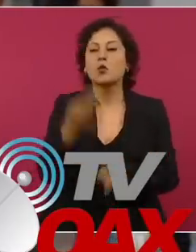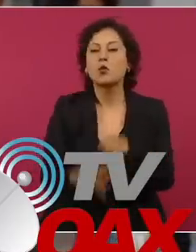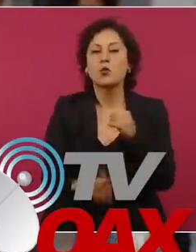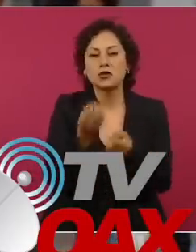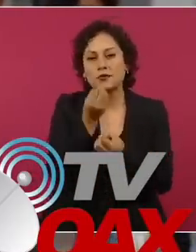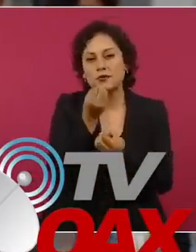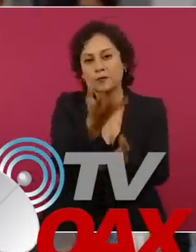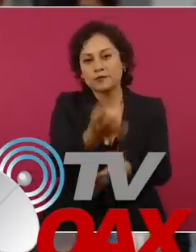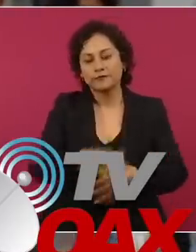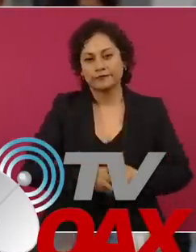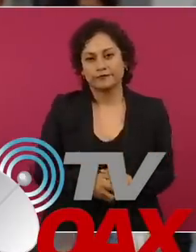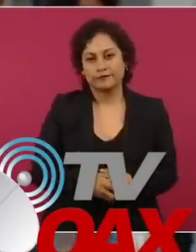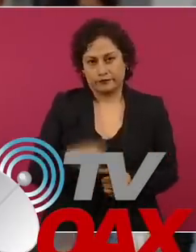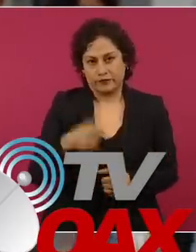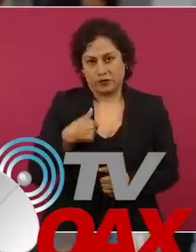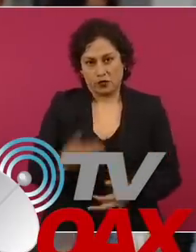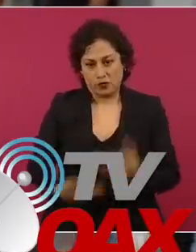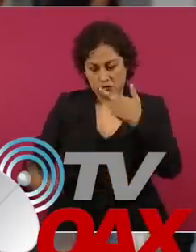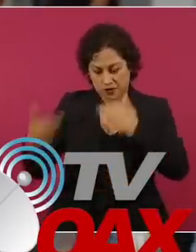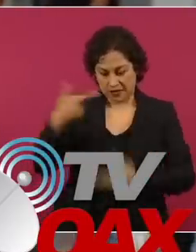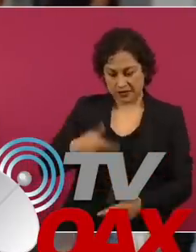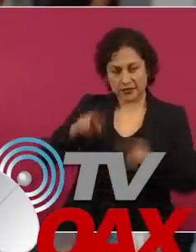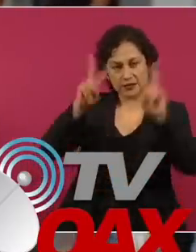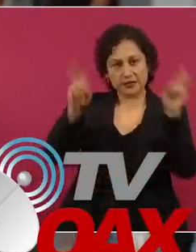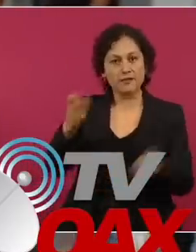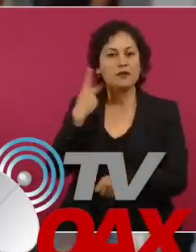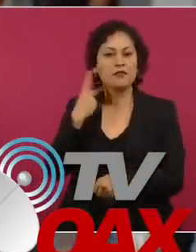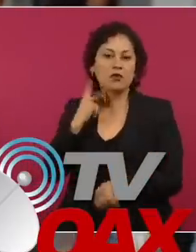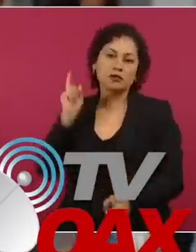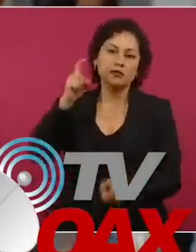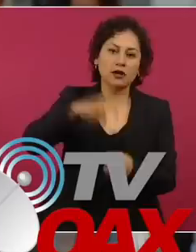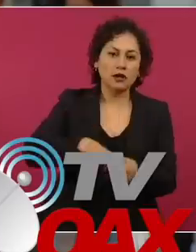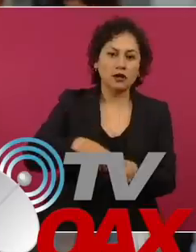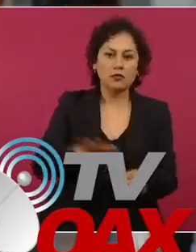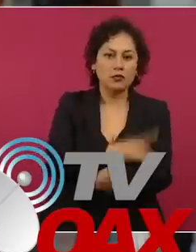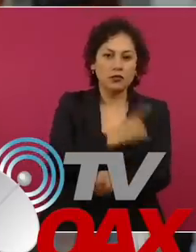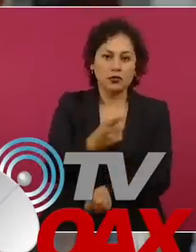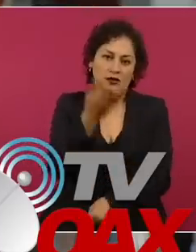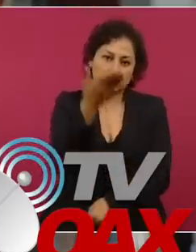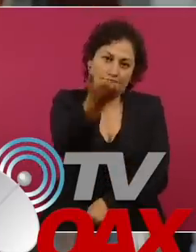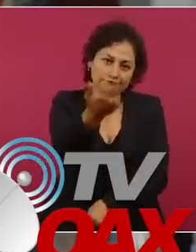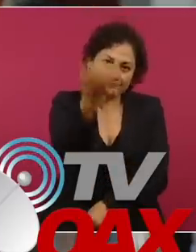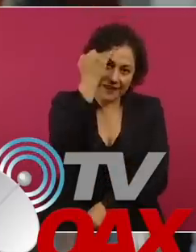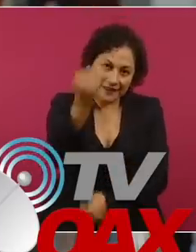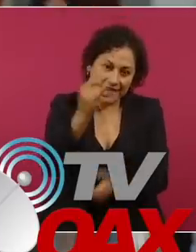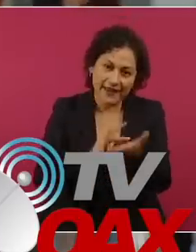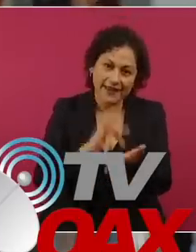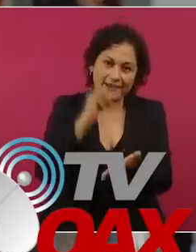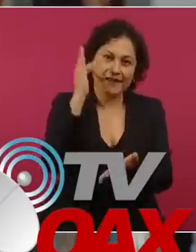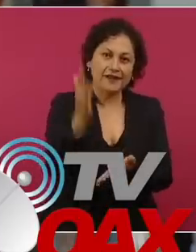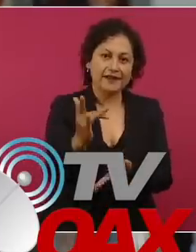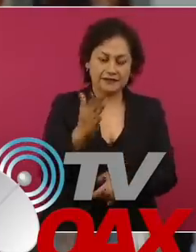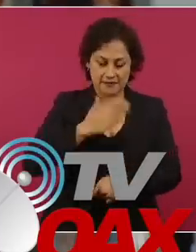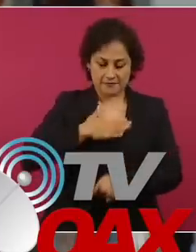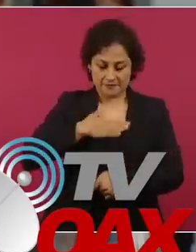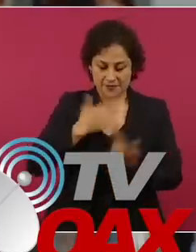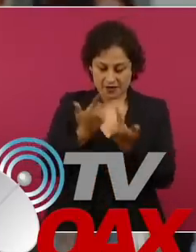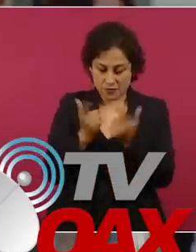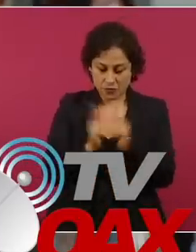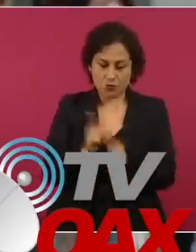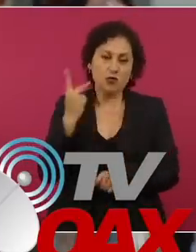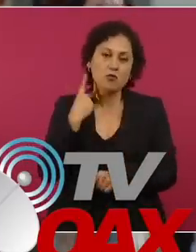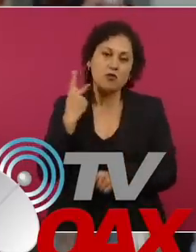Yo he vuelto a la política gracias a usted. Y nace mi partido, renace mi partido de las